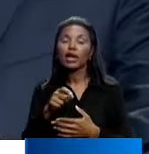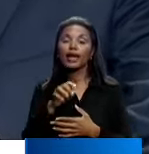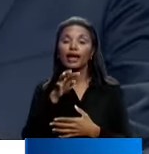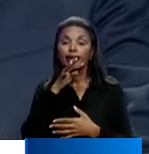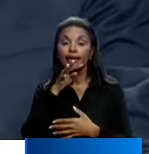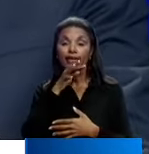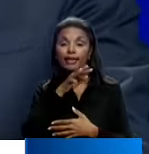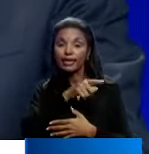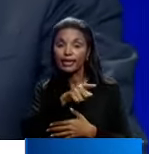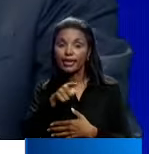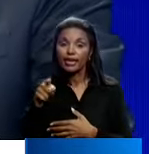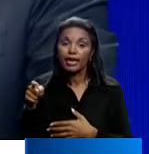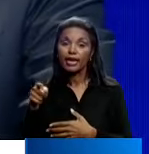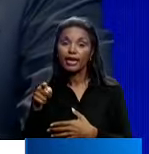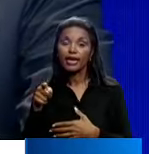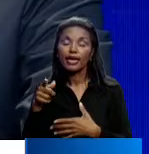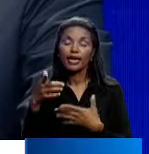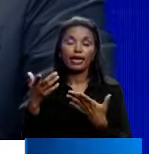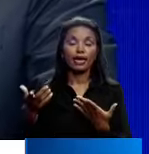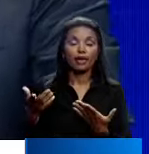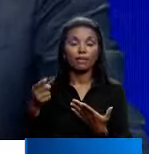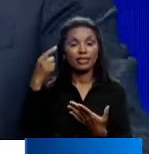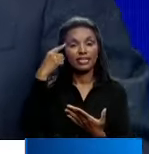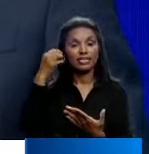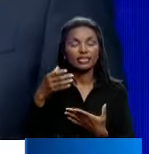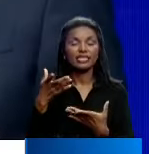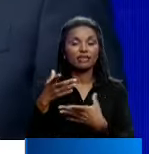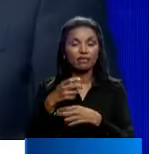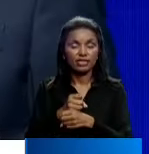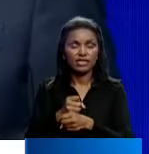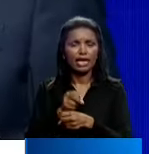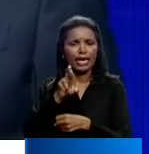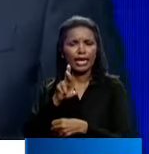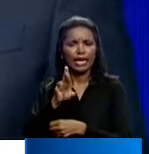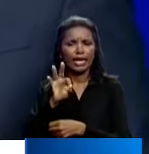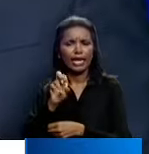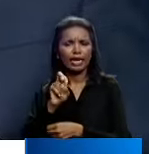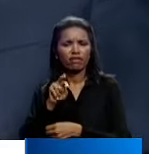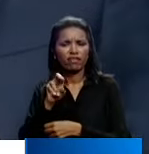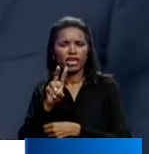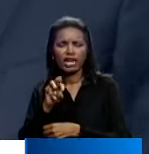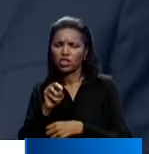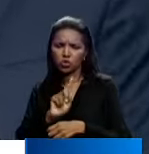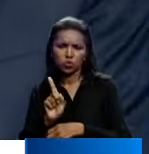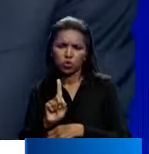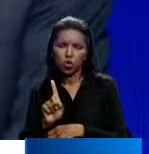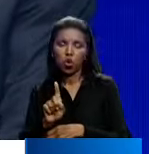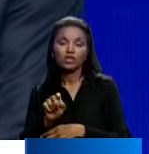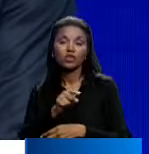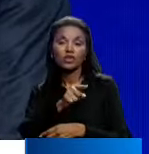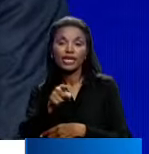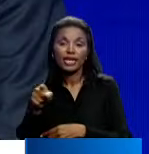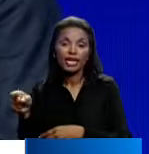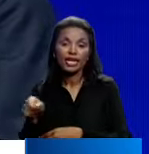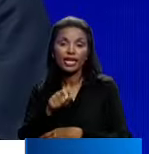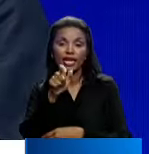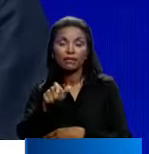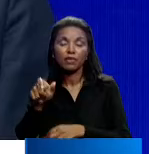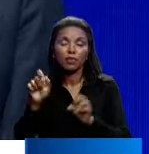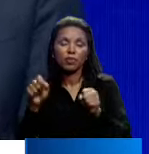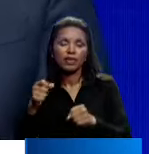no han consultado en los últimos 30 años, el que decida sacar a los políticos corruptos y recuperar nuestros recursos para